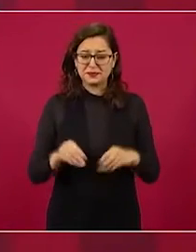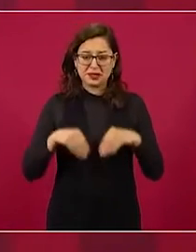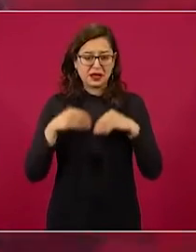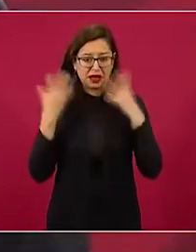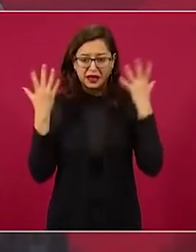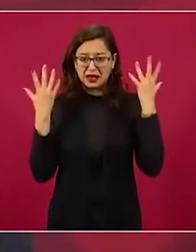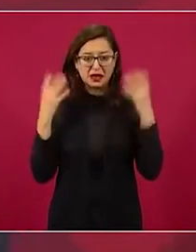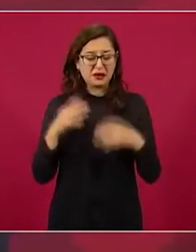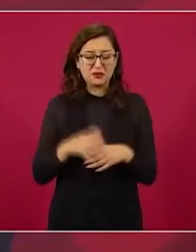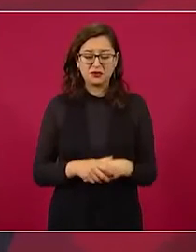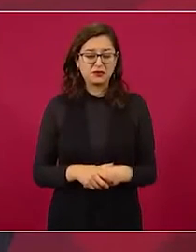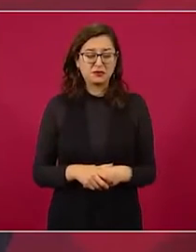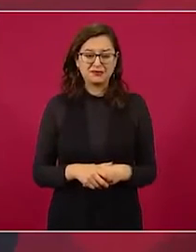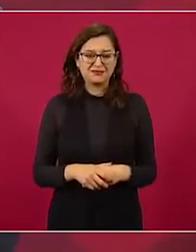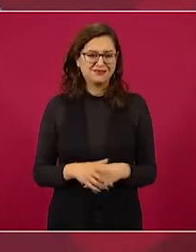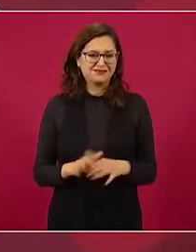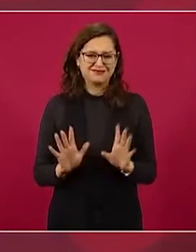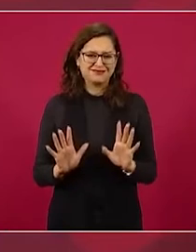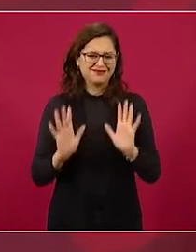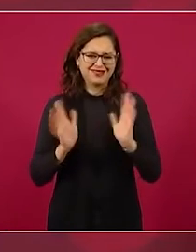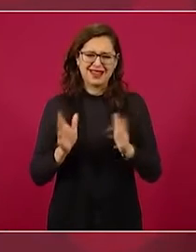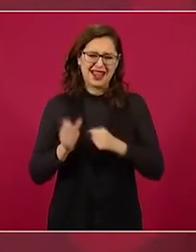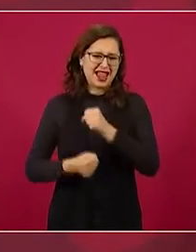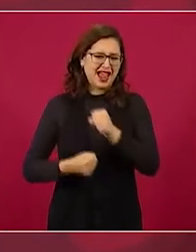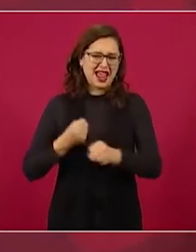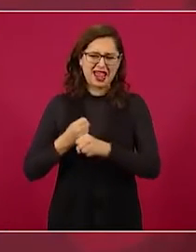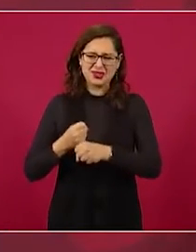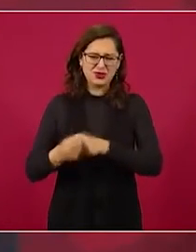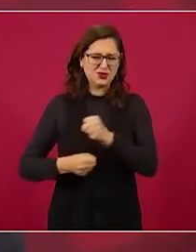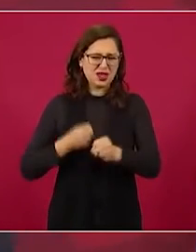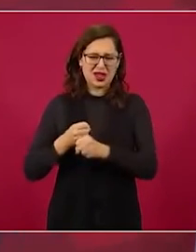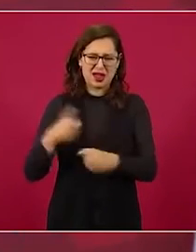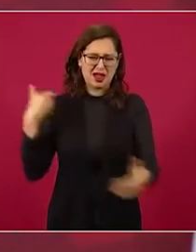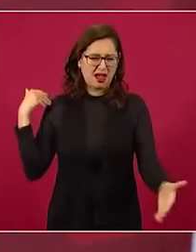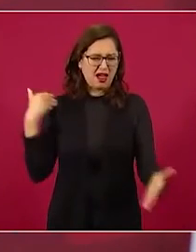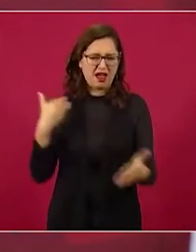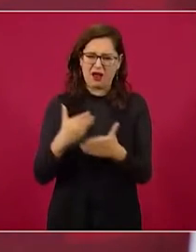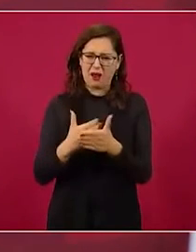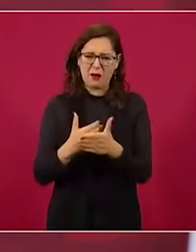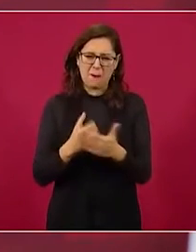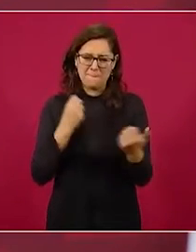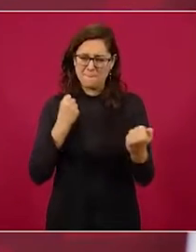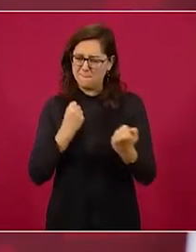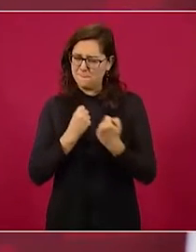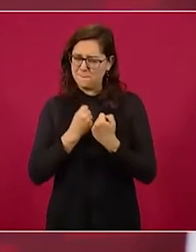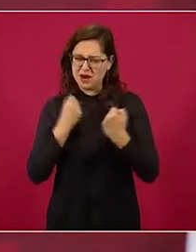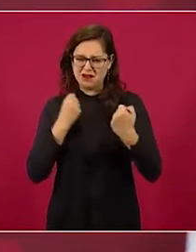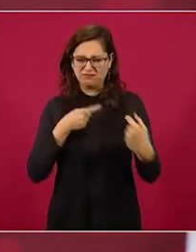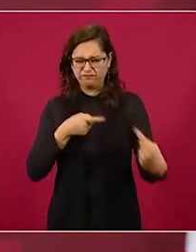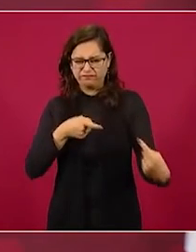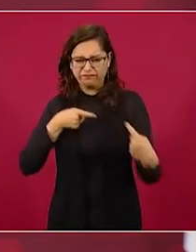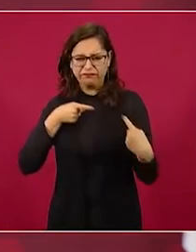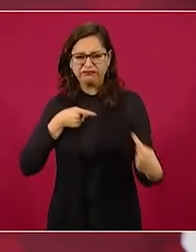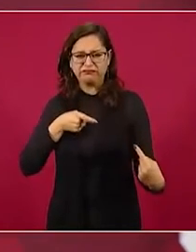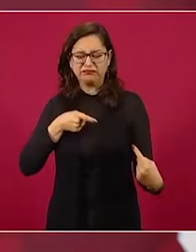es un defensor del conservadurismo,